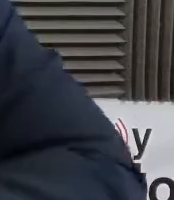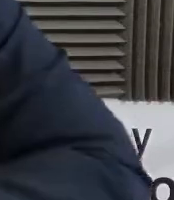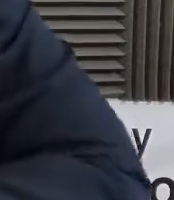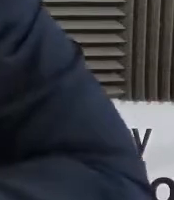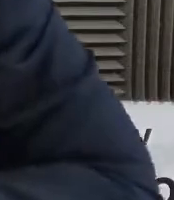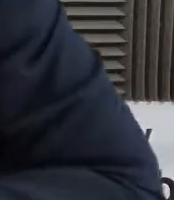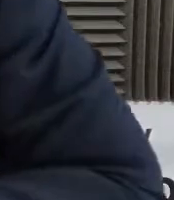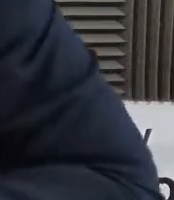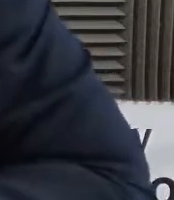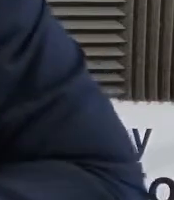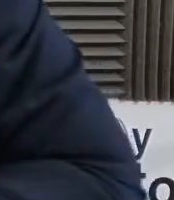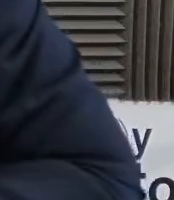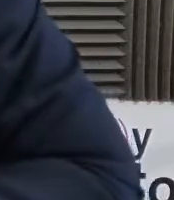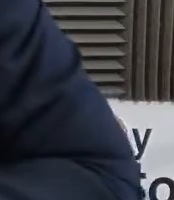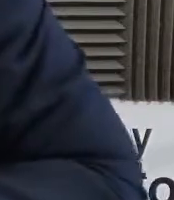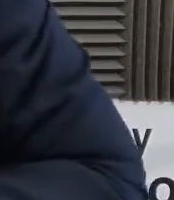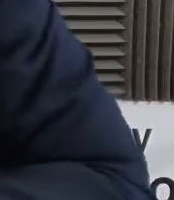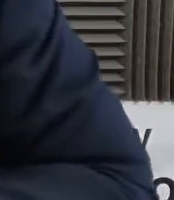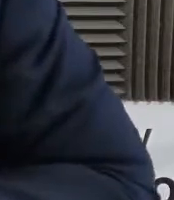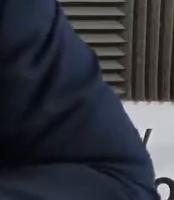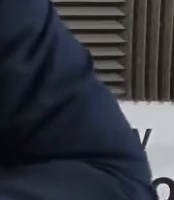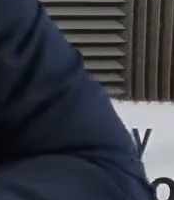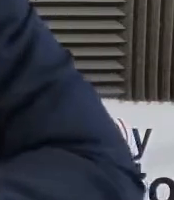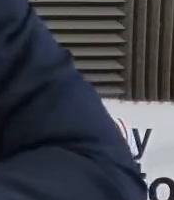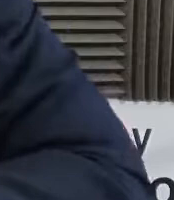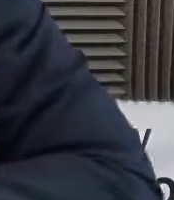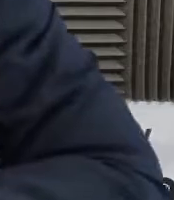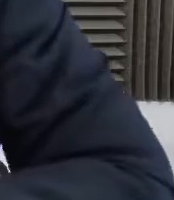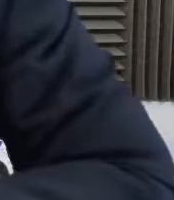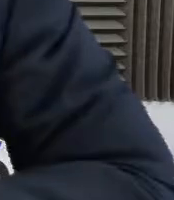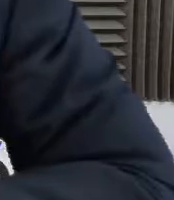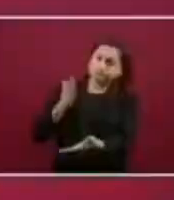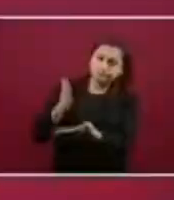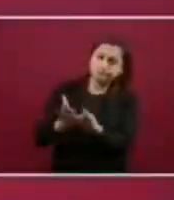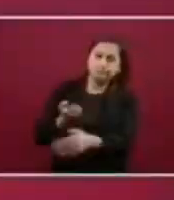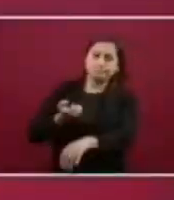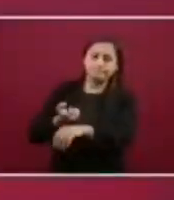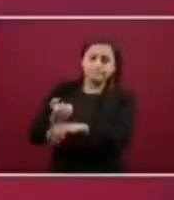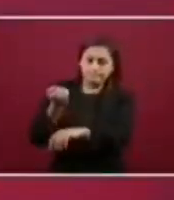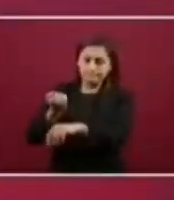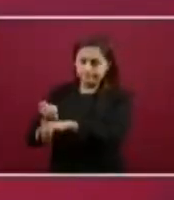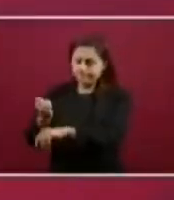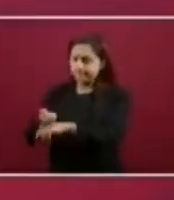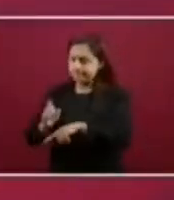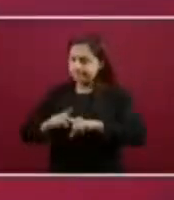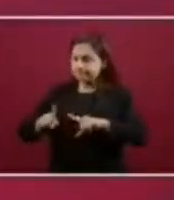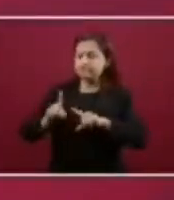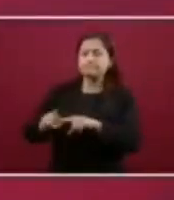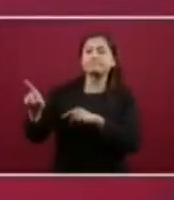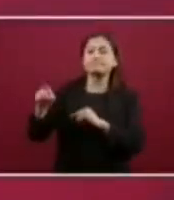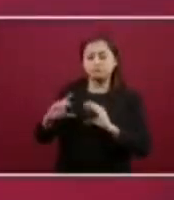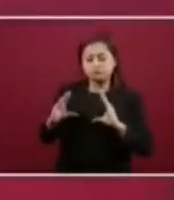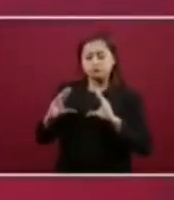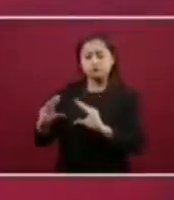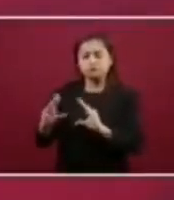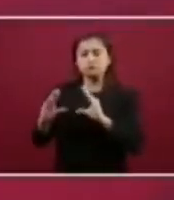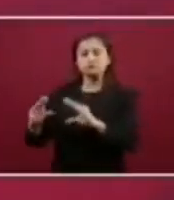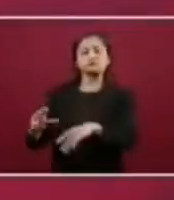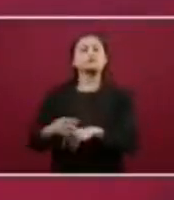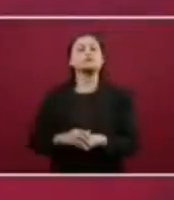de insecticidas en todo el país escuchamos los insecticidas a nivel federal